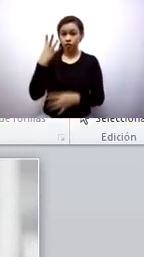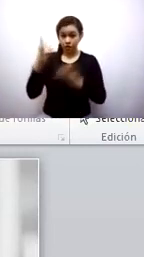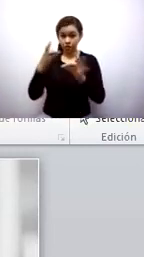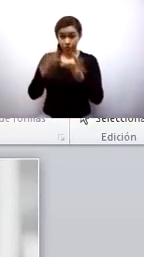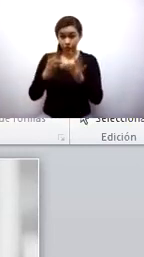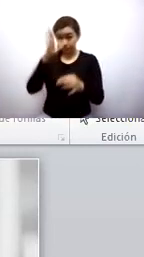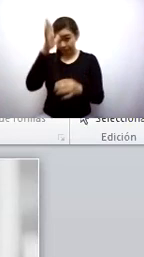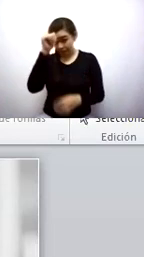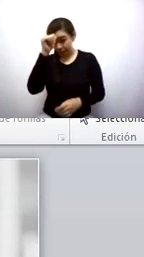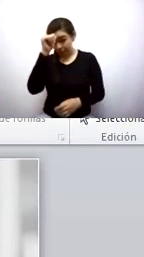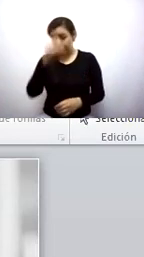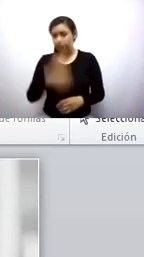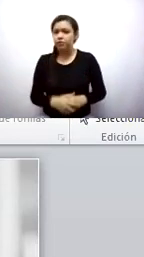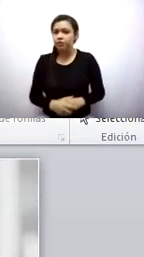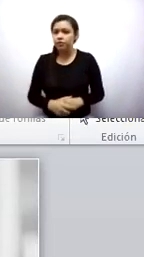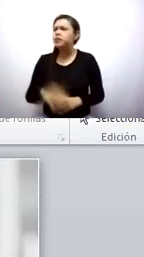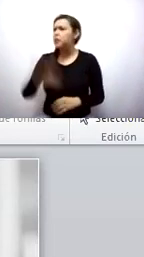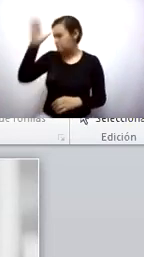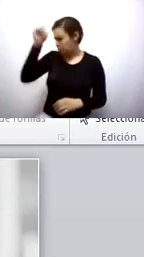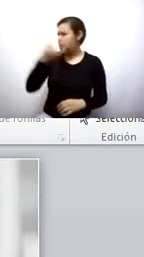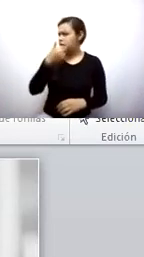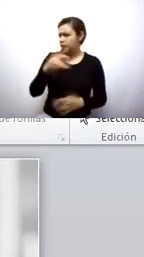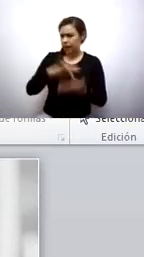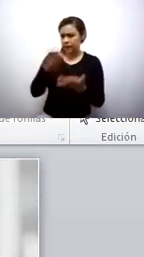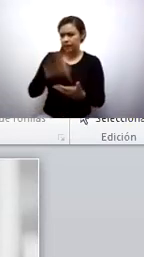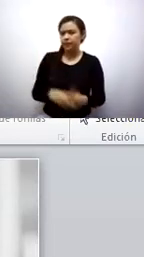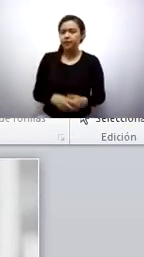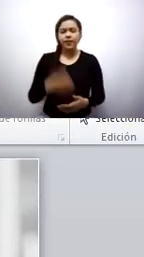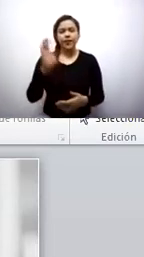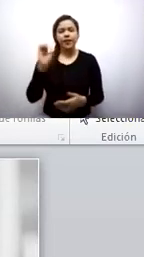parece? De acuerdo, muchas gracias. Vale.